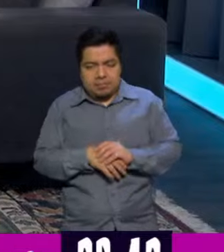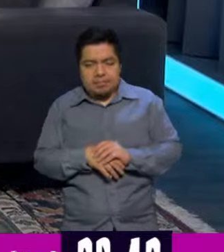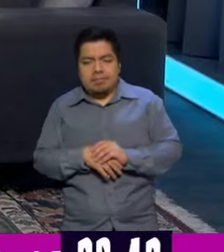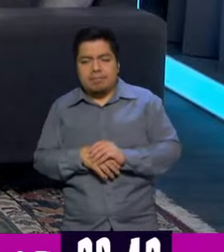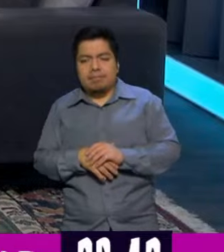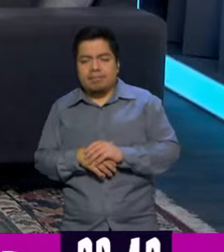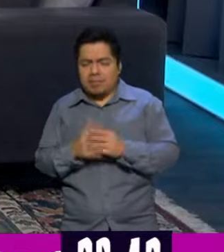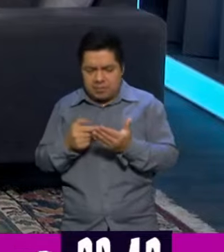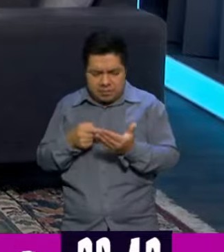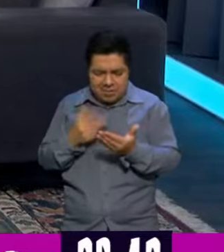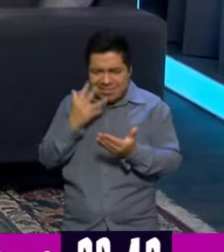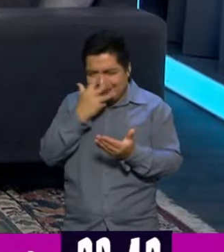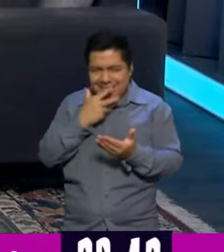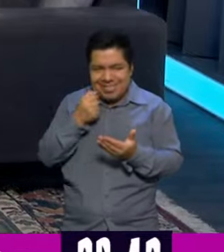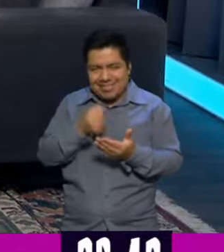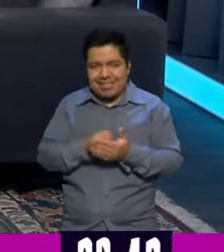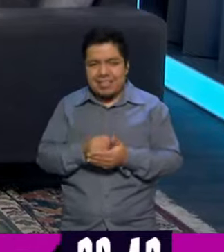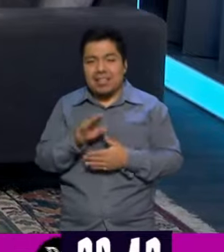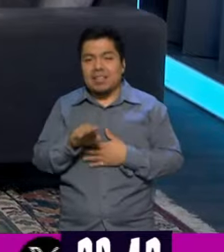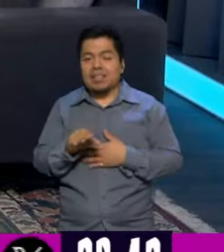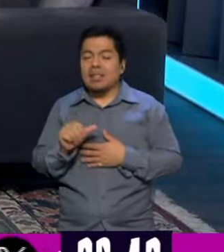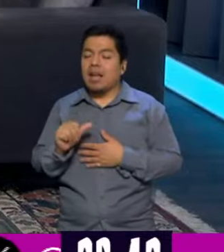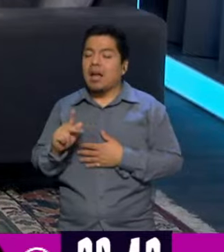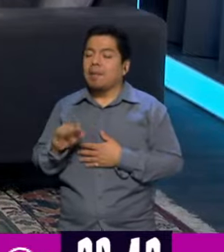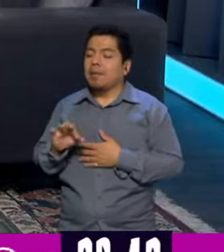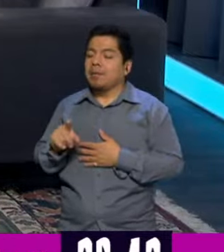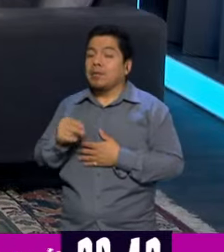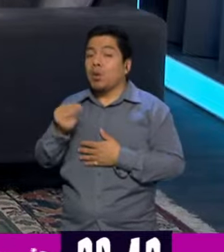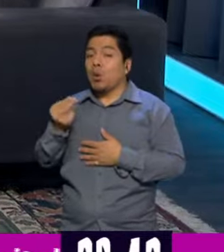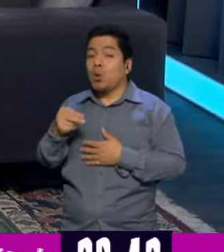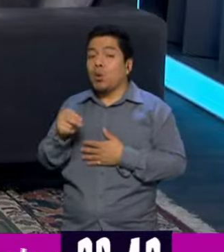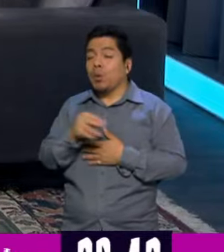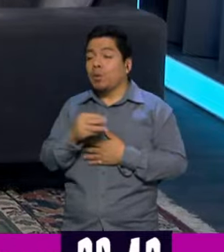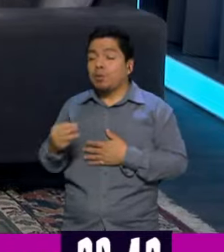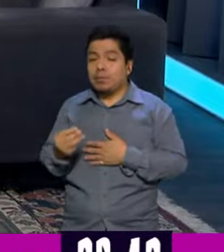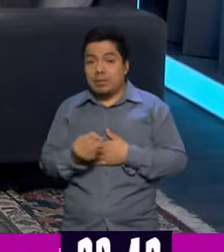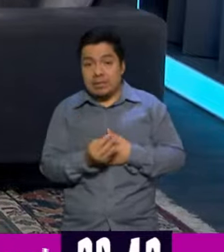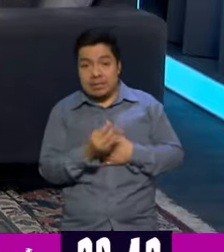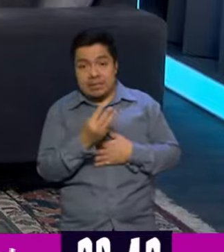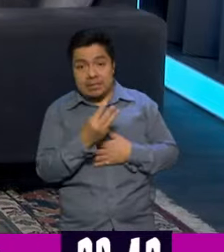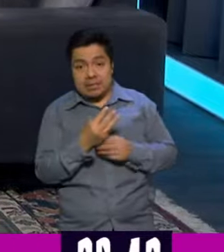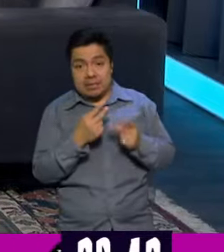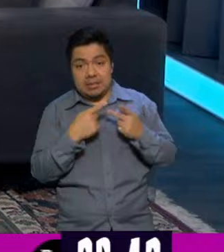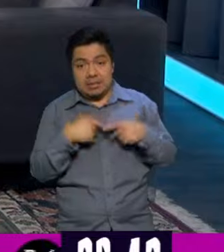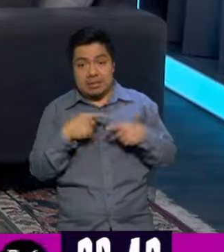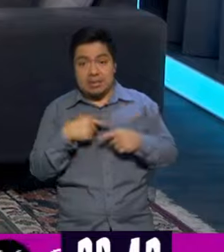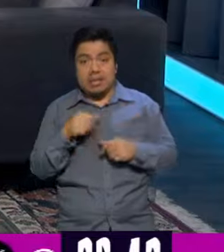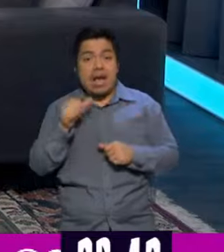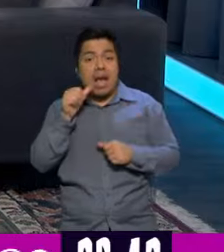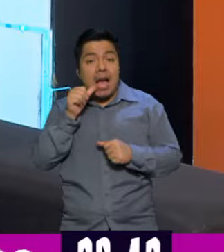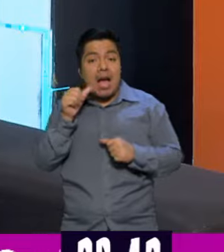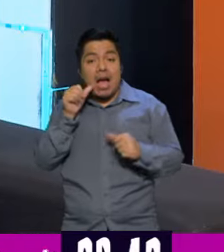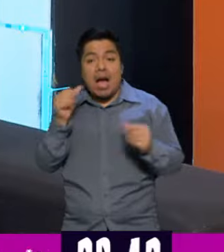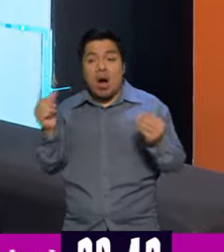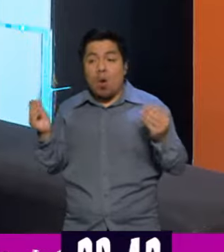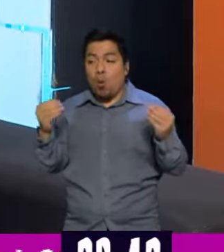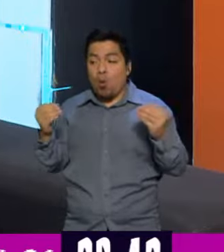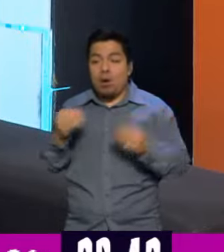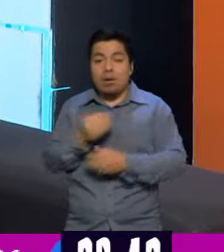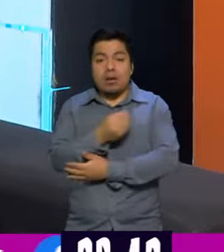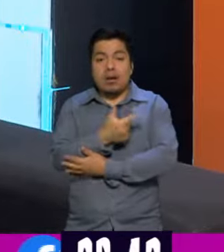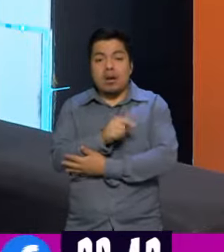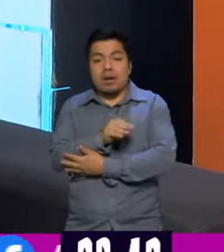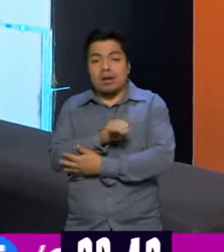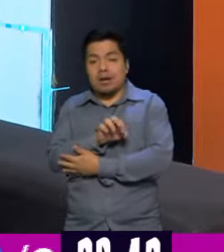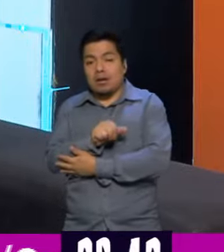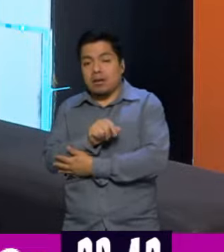Mira, qué bonito. Dime los apellidos de los tres participantes en el debate de ayer. Gálvez,